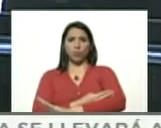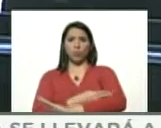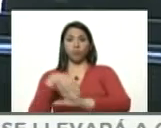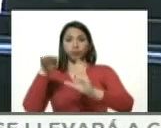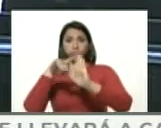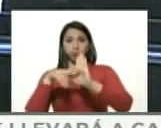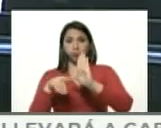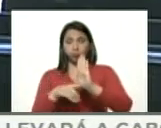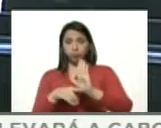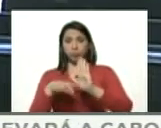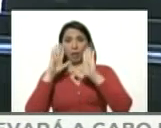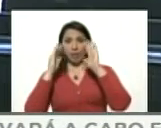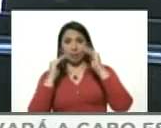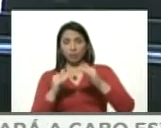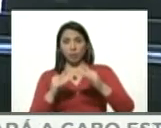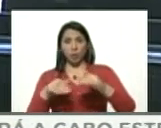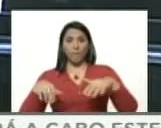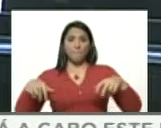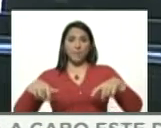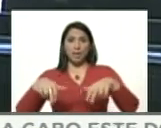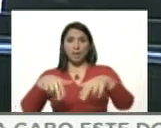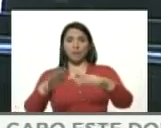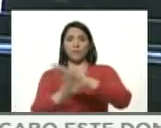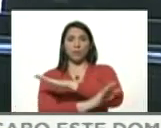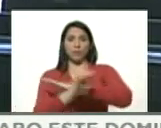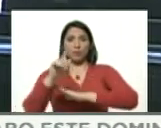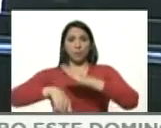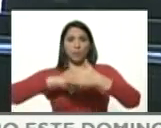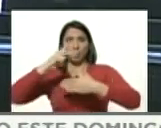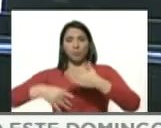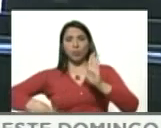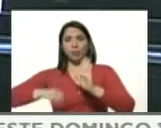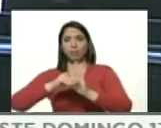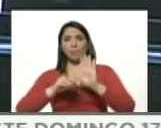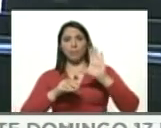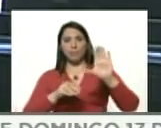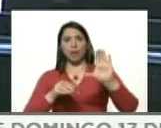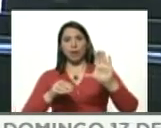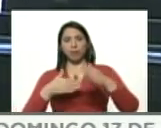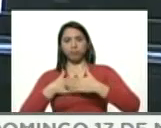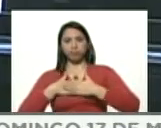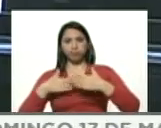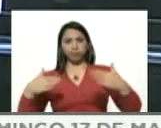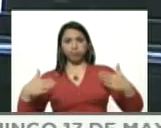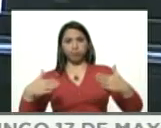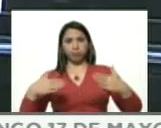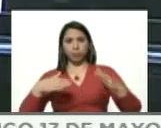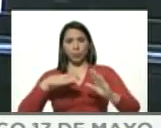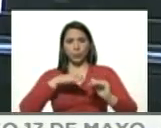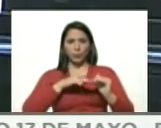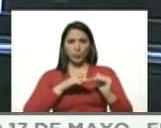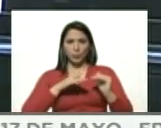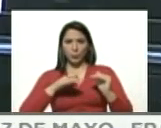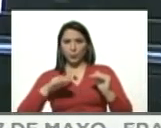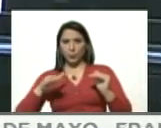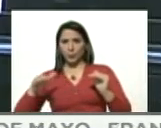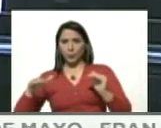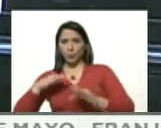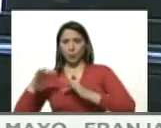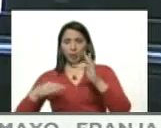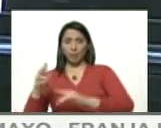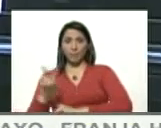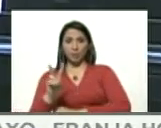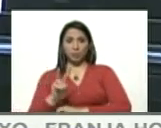de atención en los pasos fronterizos, así como también por el plan Vuelta a la Patria para garantizar una curva aplanada de contagios en